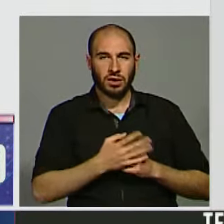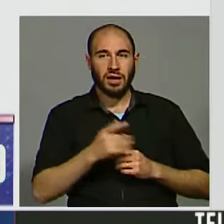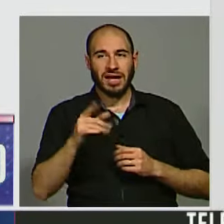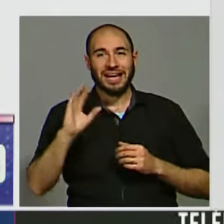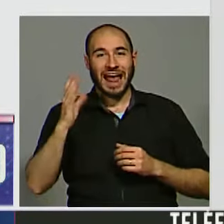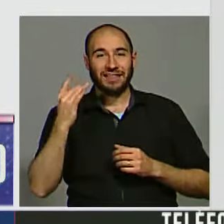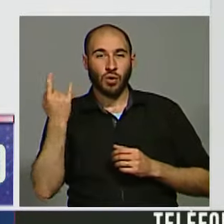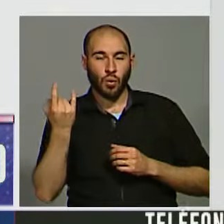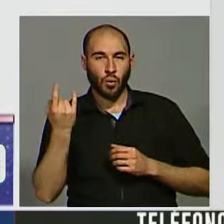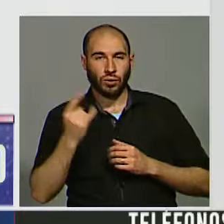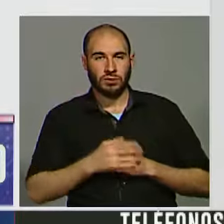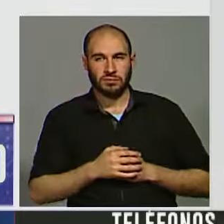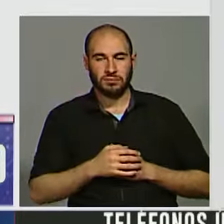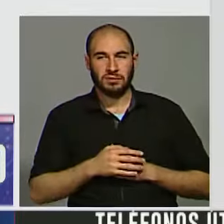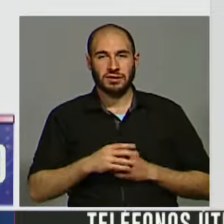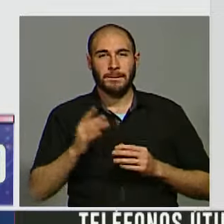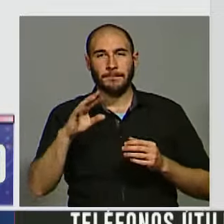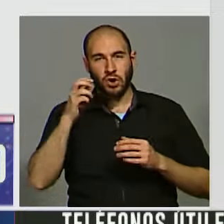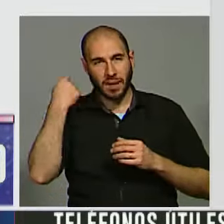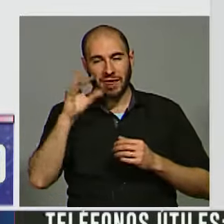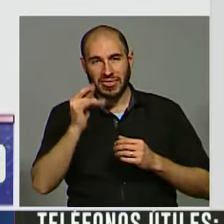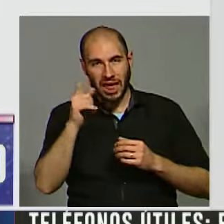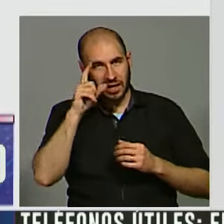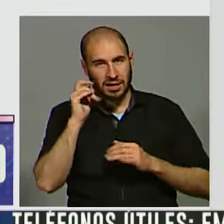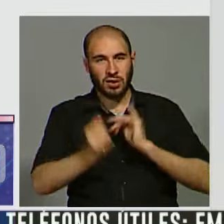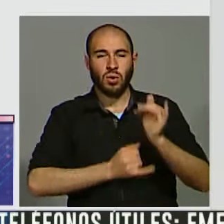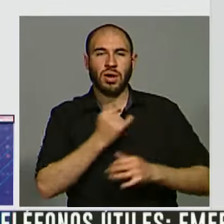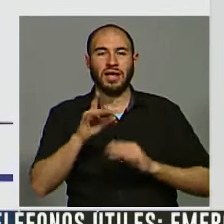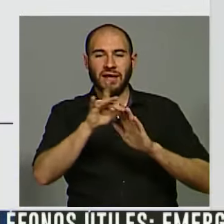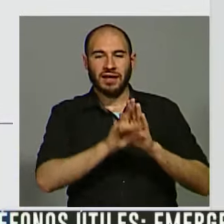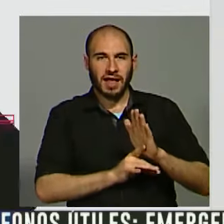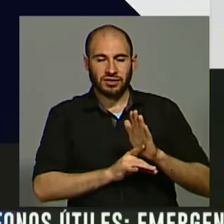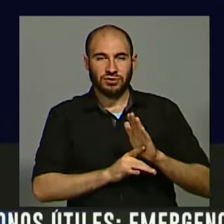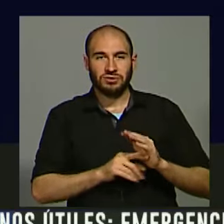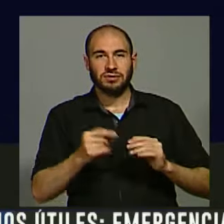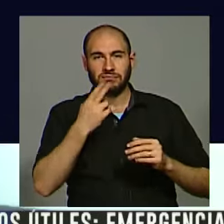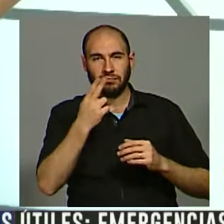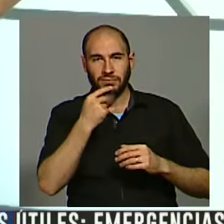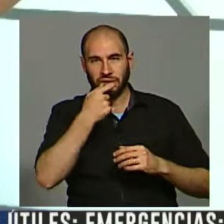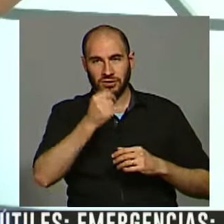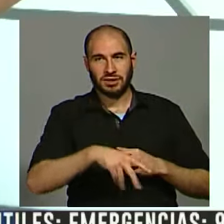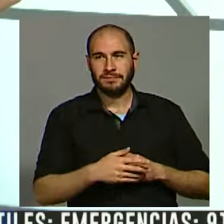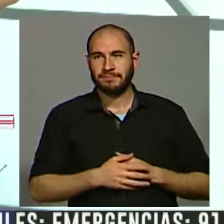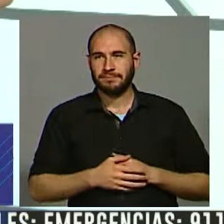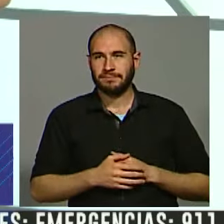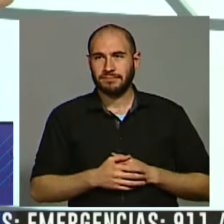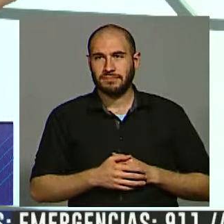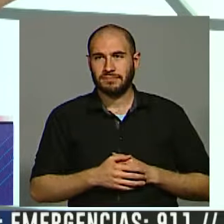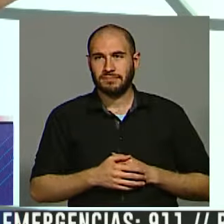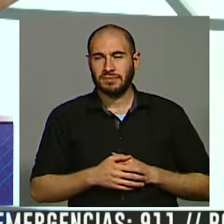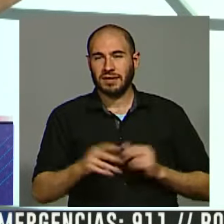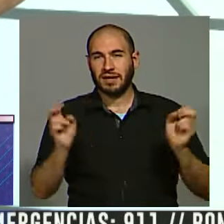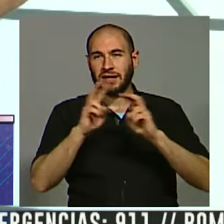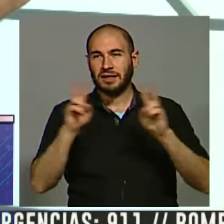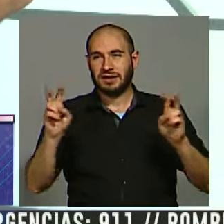caso de Radio U en el programa Dale, que habla concretamente de estos datos del tabaquismo en la provincia de Mendoza. Bueno, ese